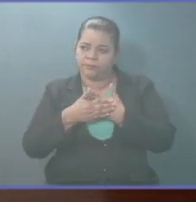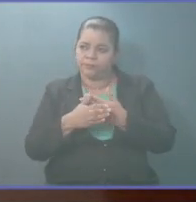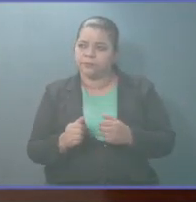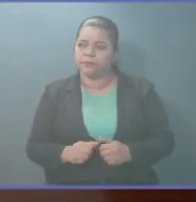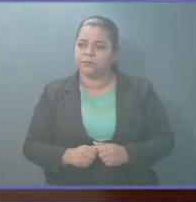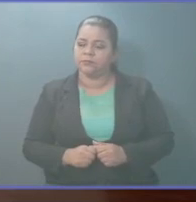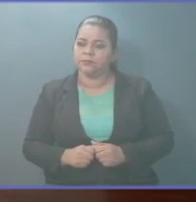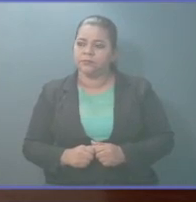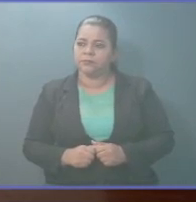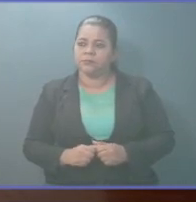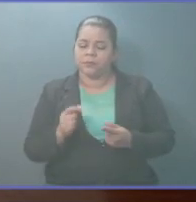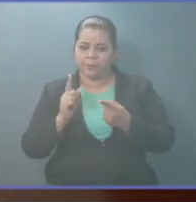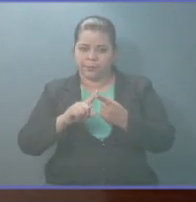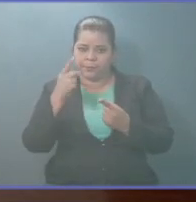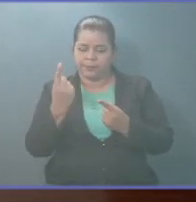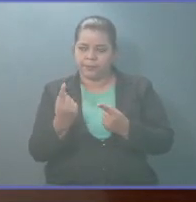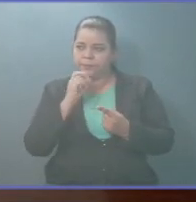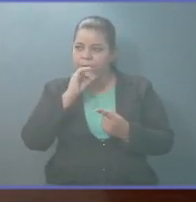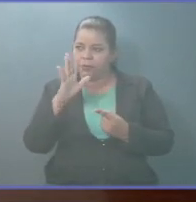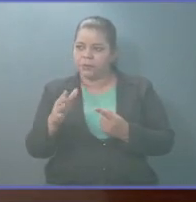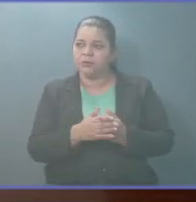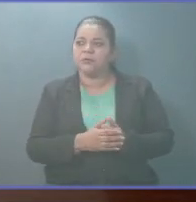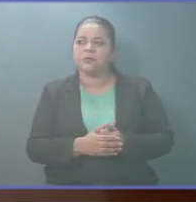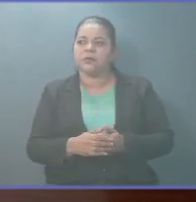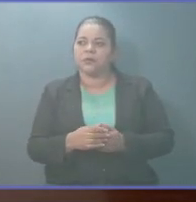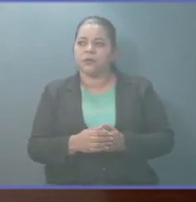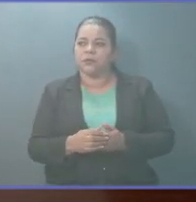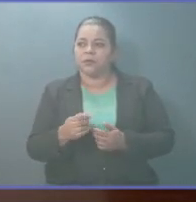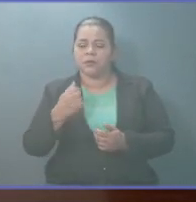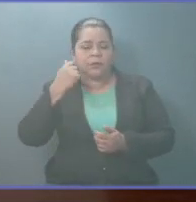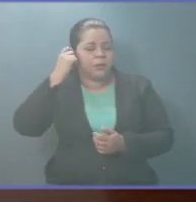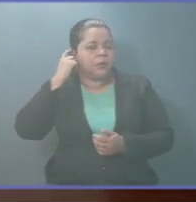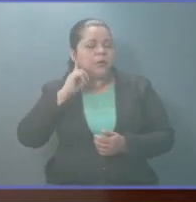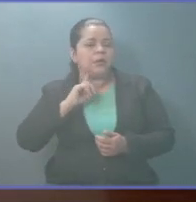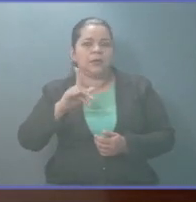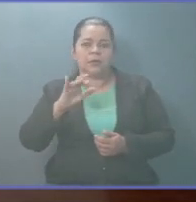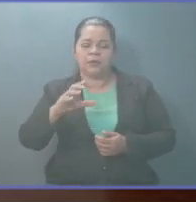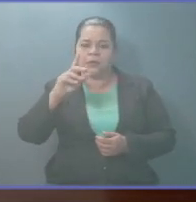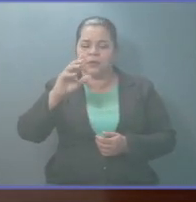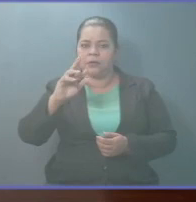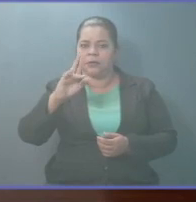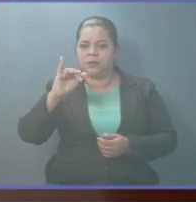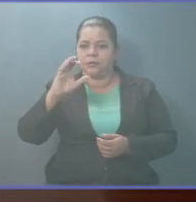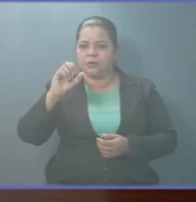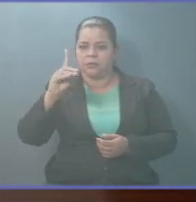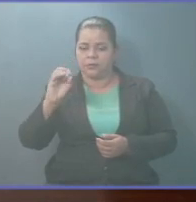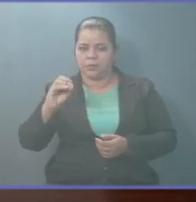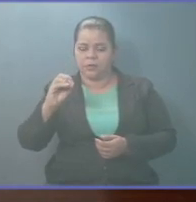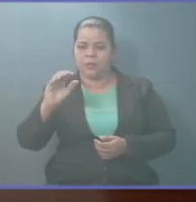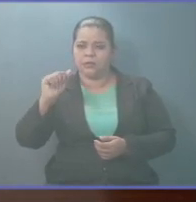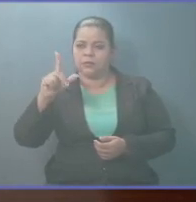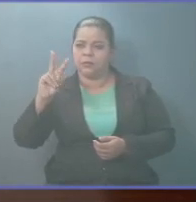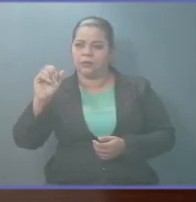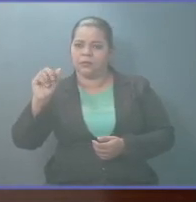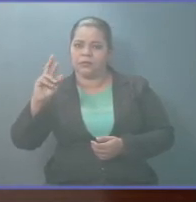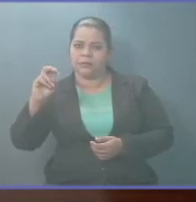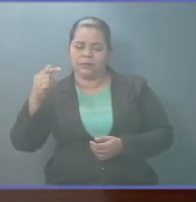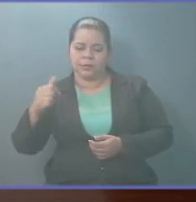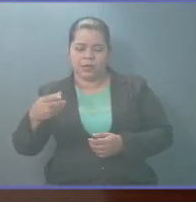Okay. Se aprueba por unanimidad. El siguiente es un artículo que propone